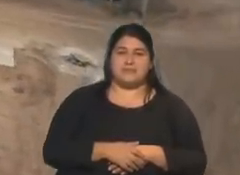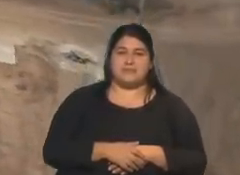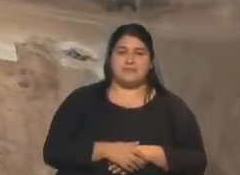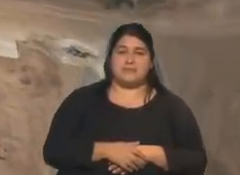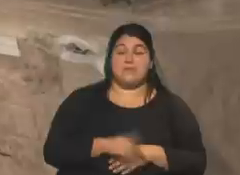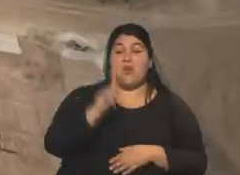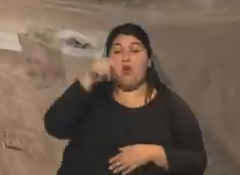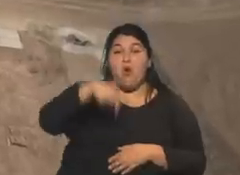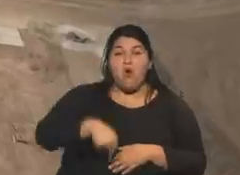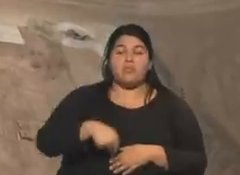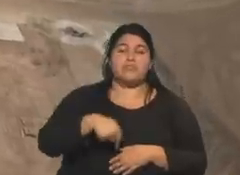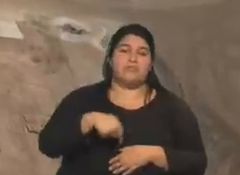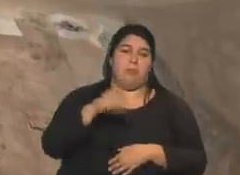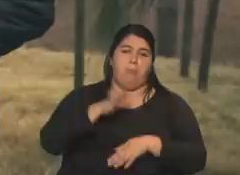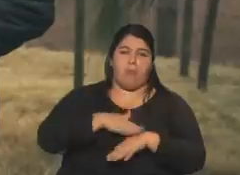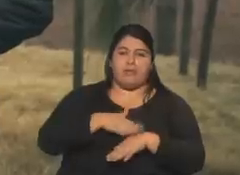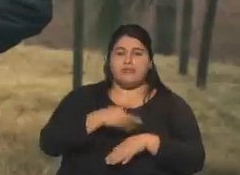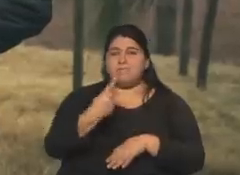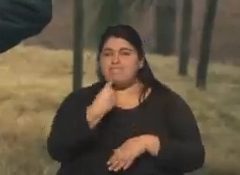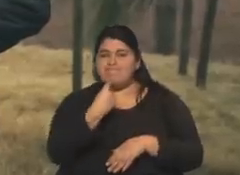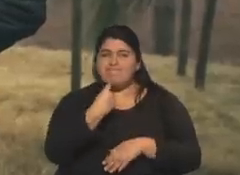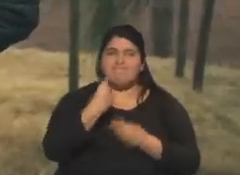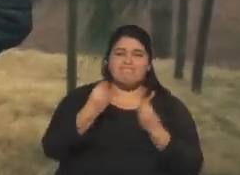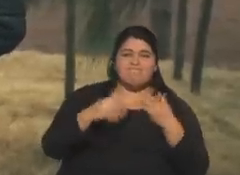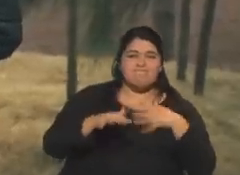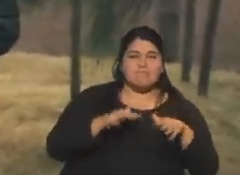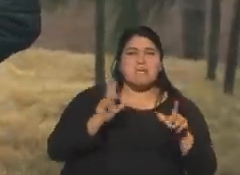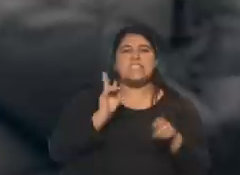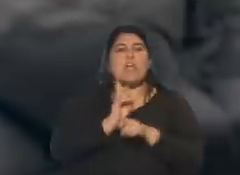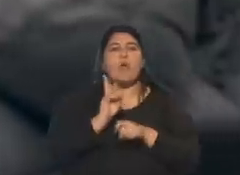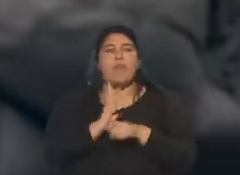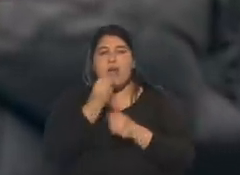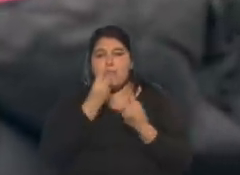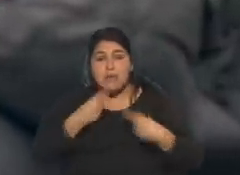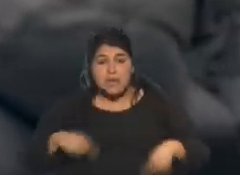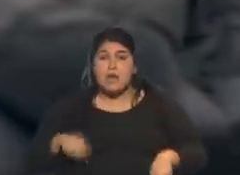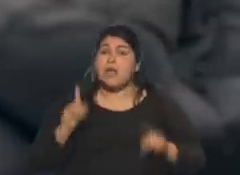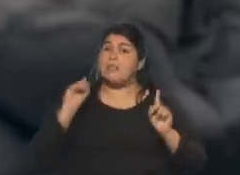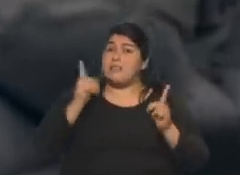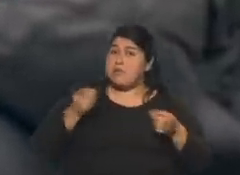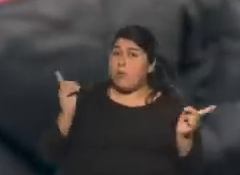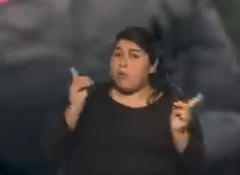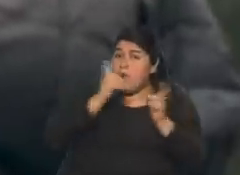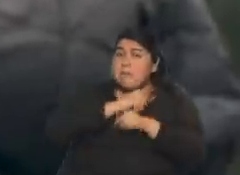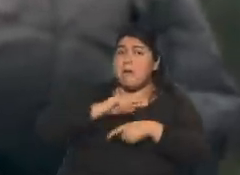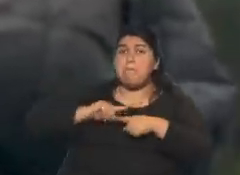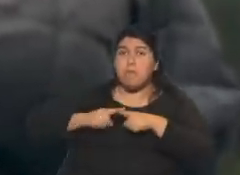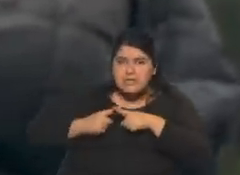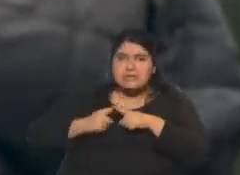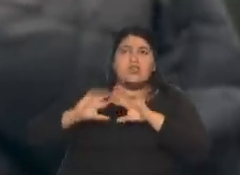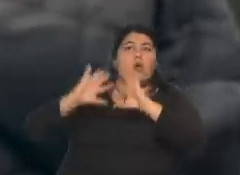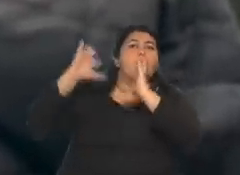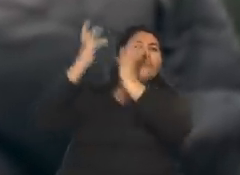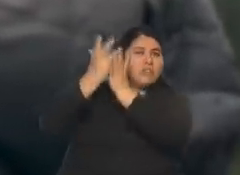Y hoy que estamos en un contexto de inseguridad alimentaria y también en un contexto geopolítico de guerra, ¿qué oportunidad histórica